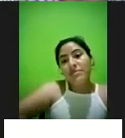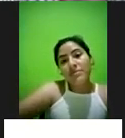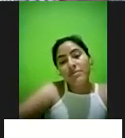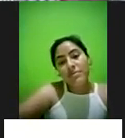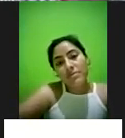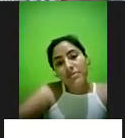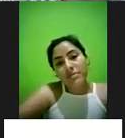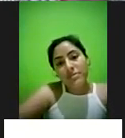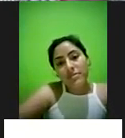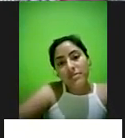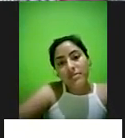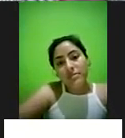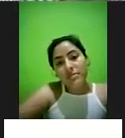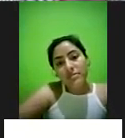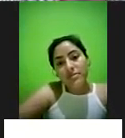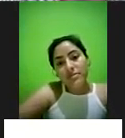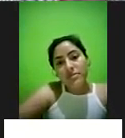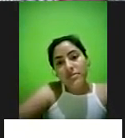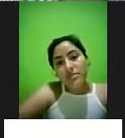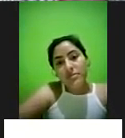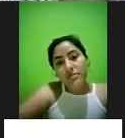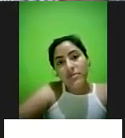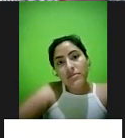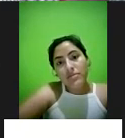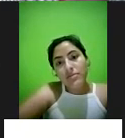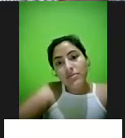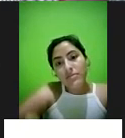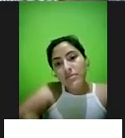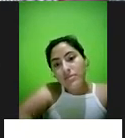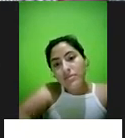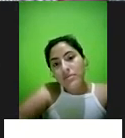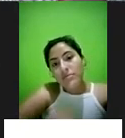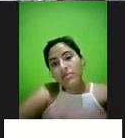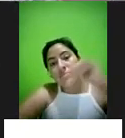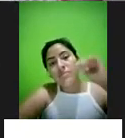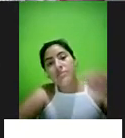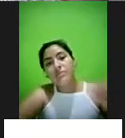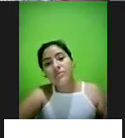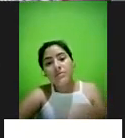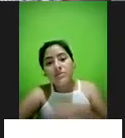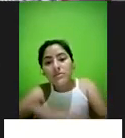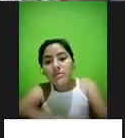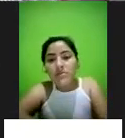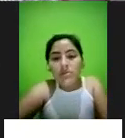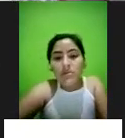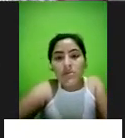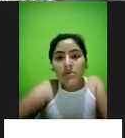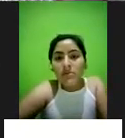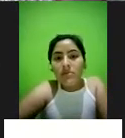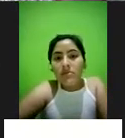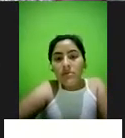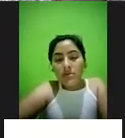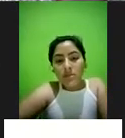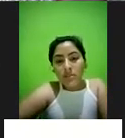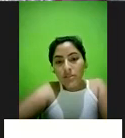nervioso. Sus componentes del sistema nervioso son el encéfalo, la médula espinal, nervios y órganos especiales, de los órganos de los sentidos, como los ojos y